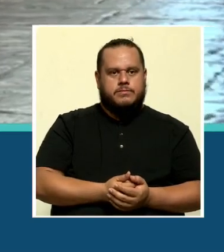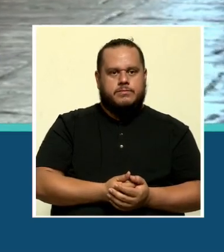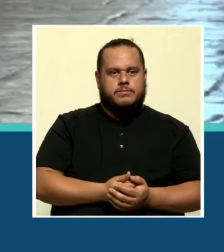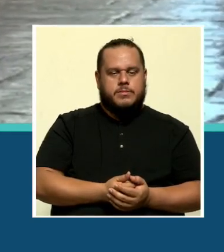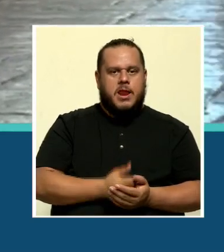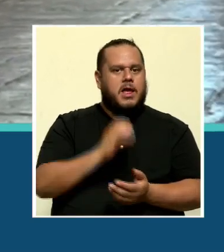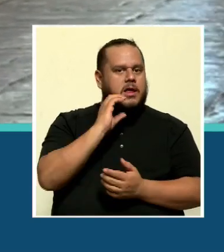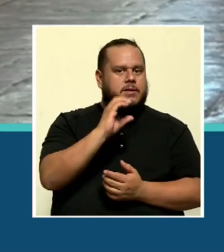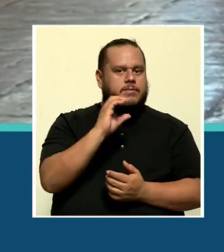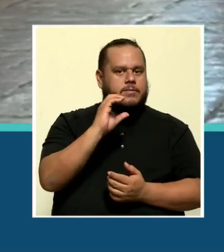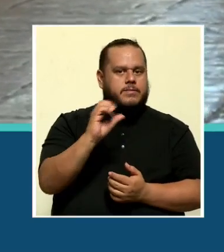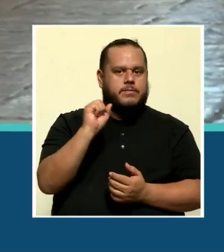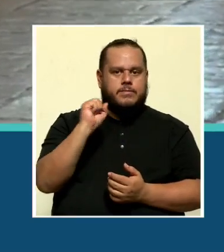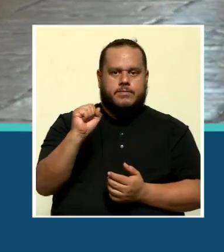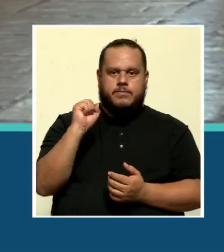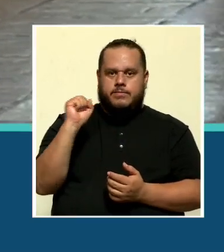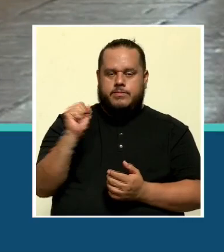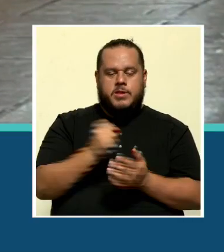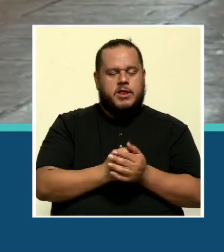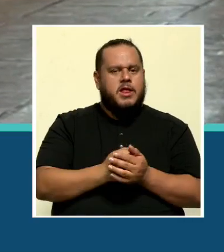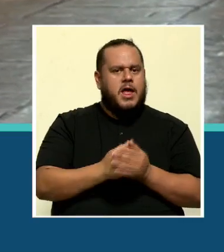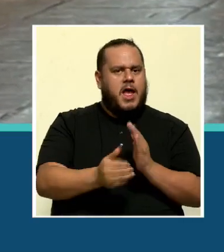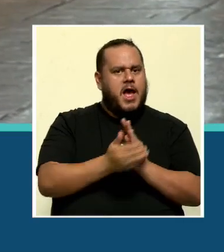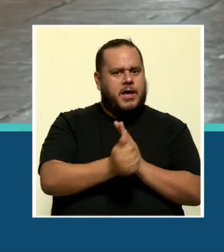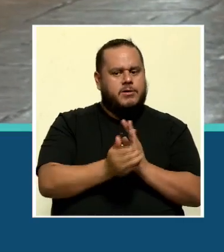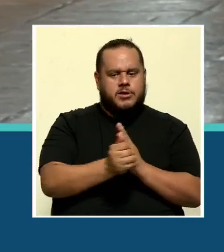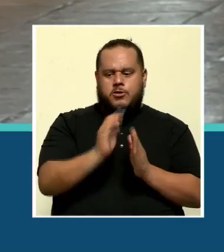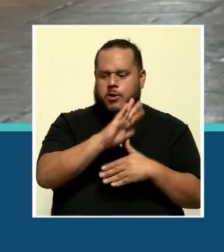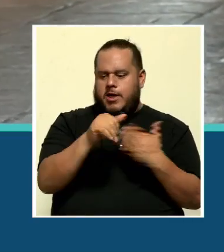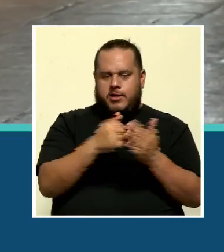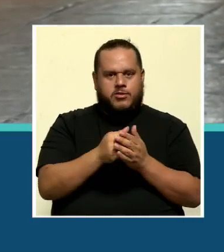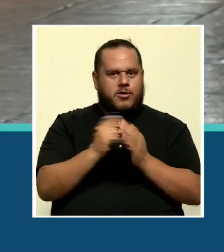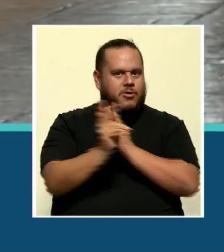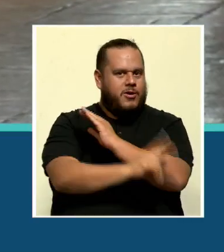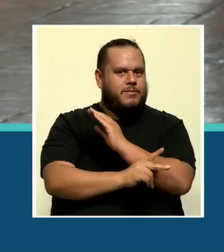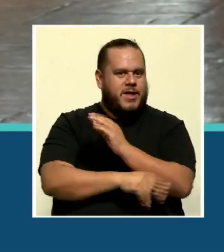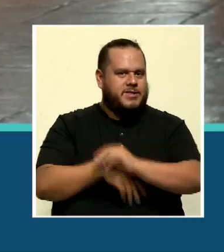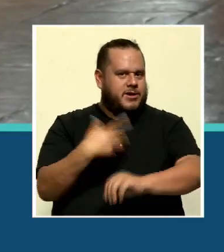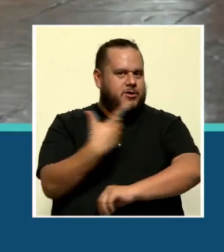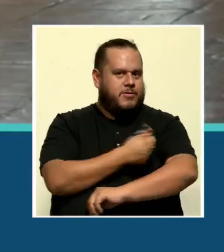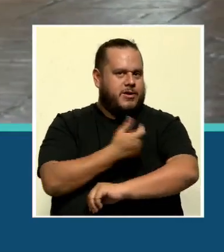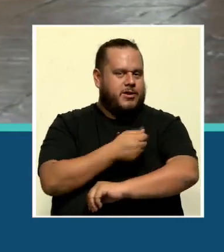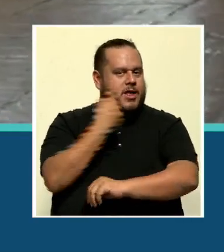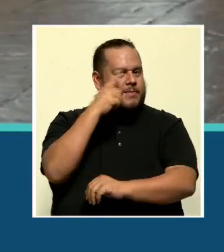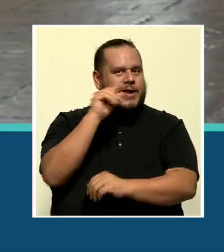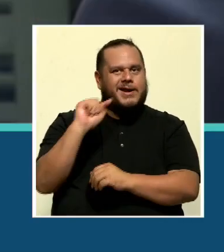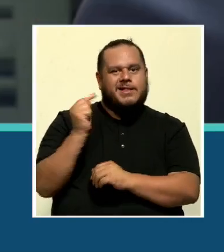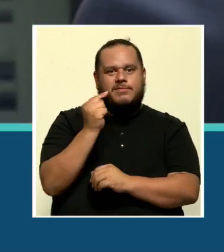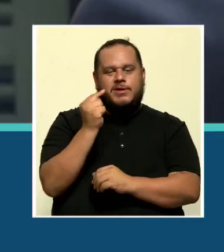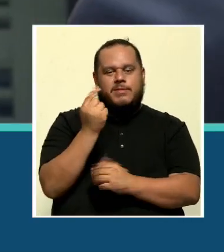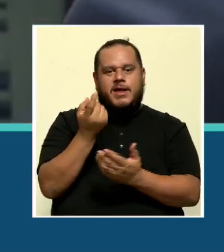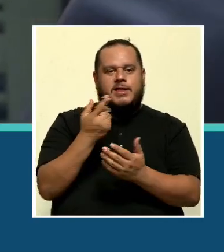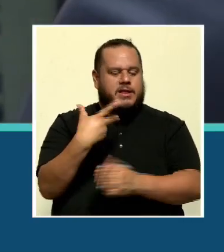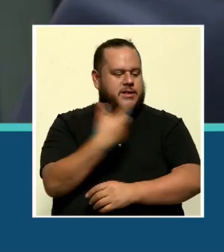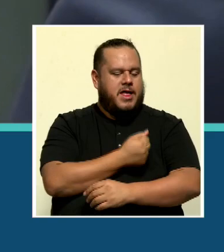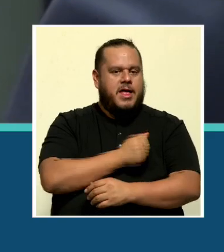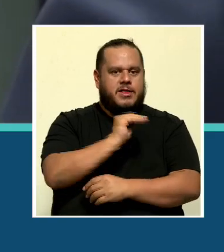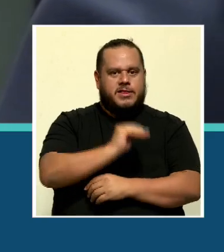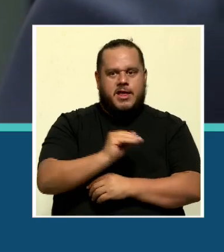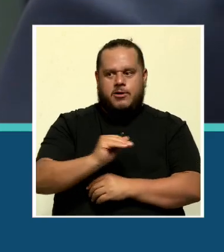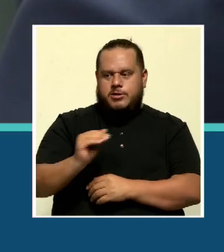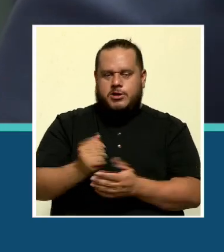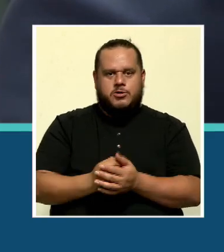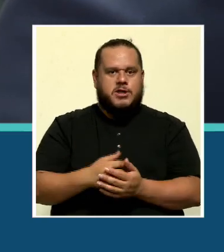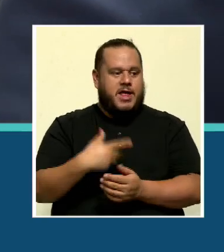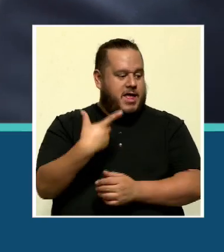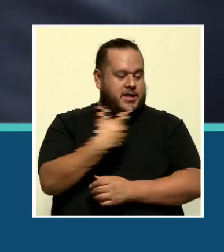La Caja Costarricense del Seguro Social habilitó en todo el país los vacunatorios para las primeras dosis de los niños y niñas. La